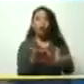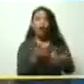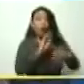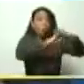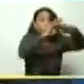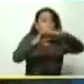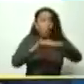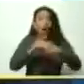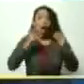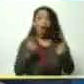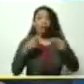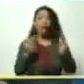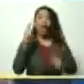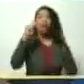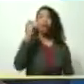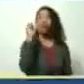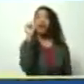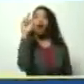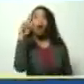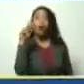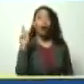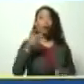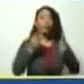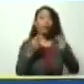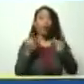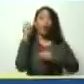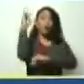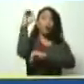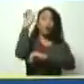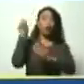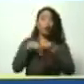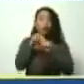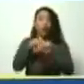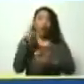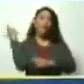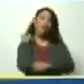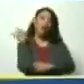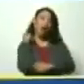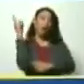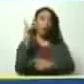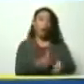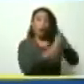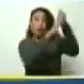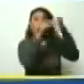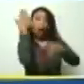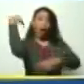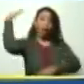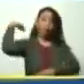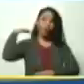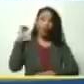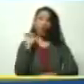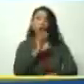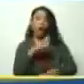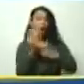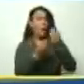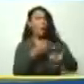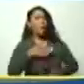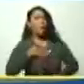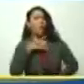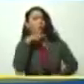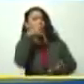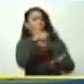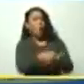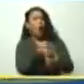activar el TIAR y haya activado el TIAR en la Asamblea Nacional Antigua que ellos dirigieron, ¿cómo se puede llamar